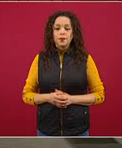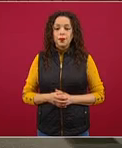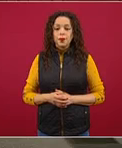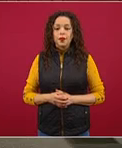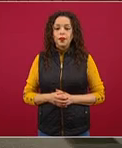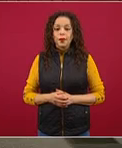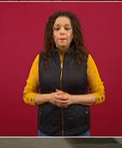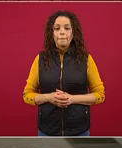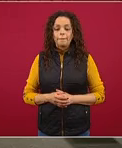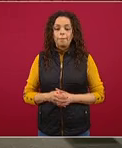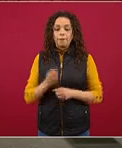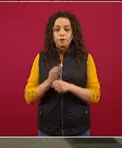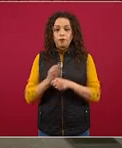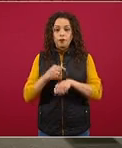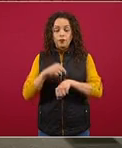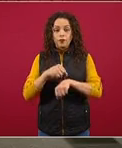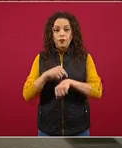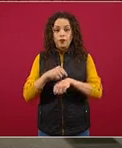Bien, son las